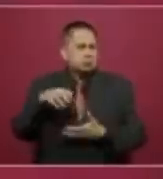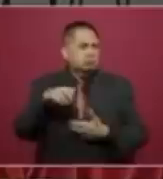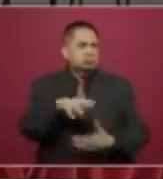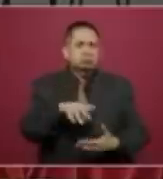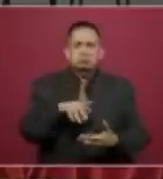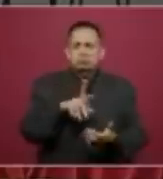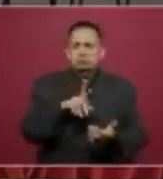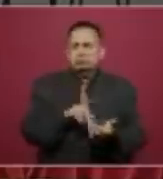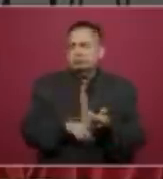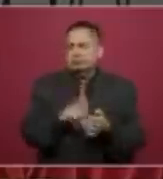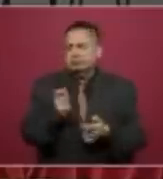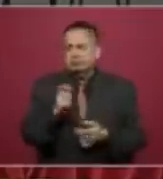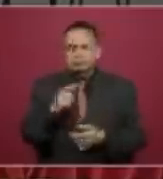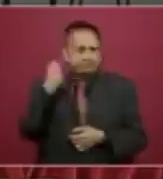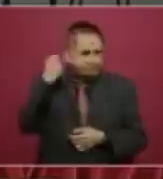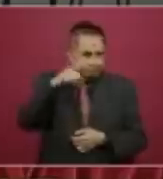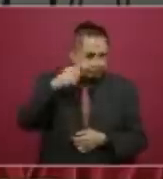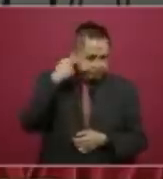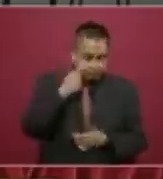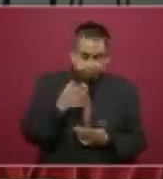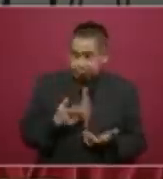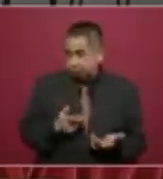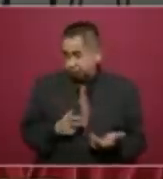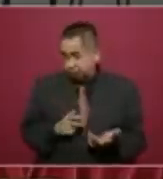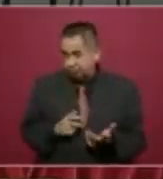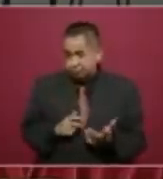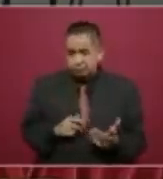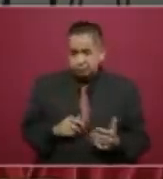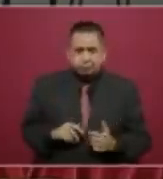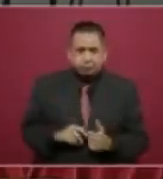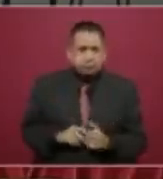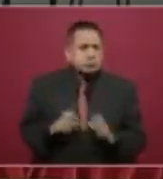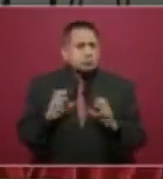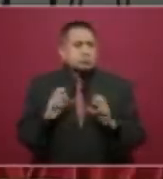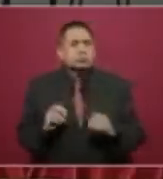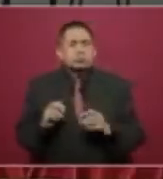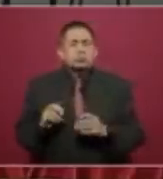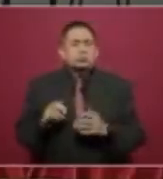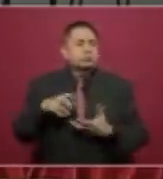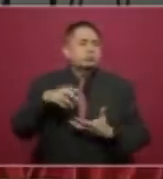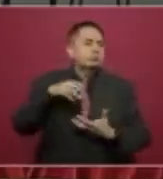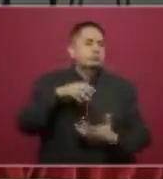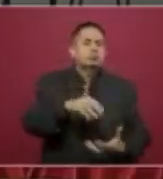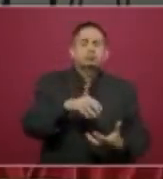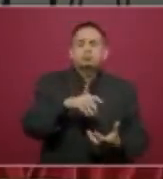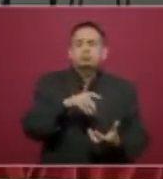presupuesto de Tabasco o el presupuesto